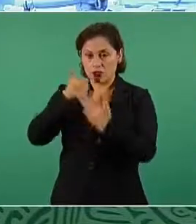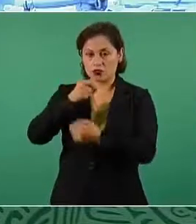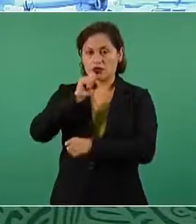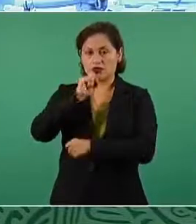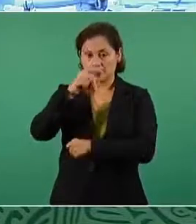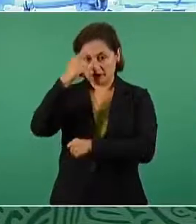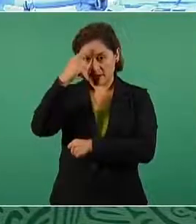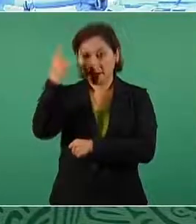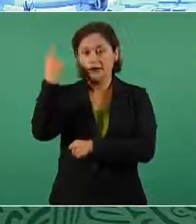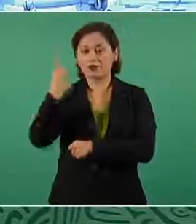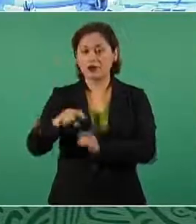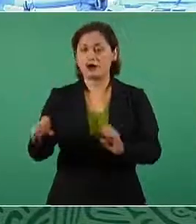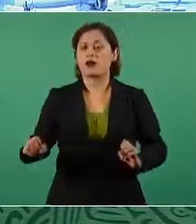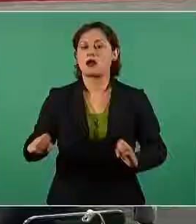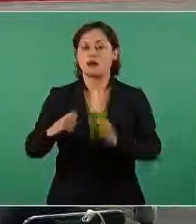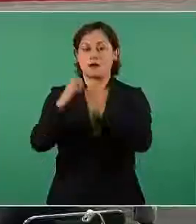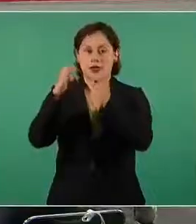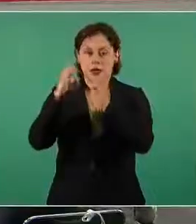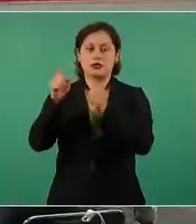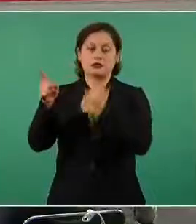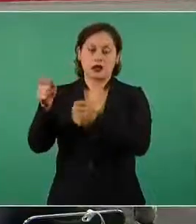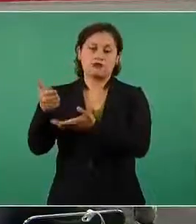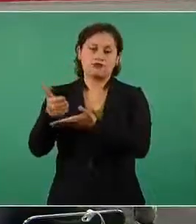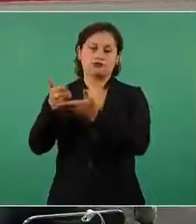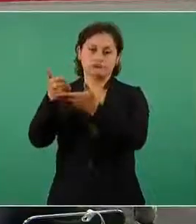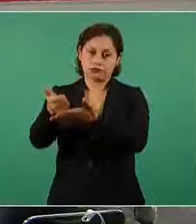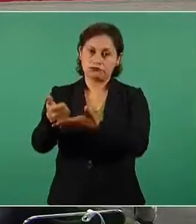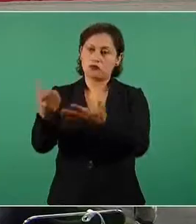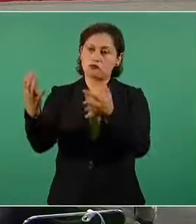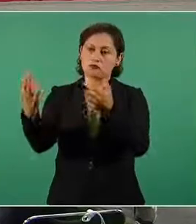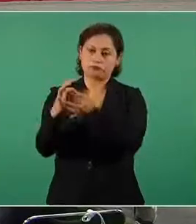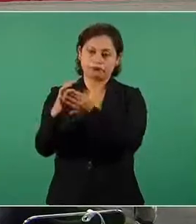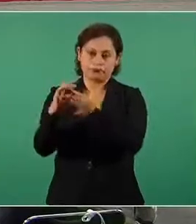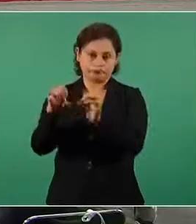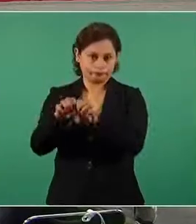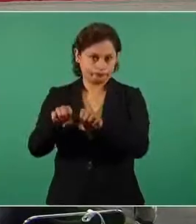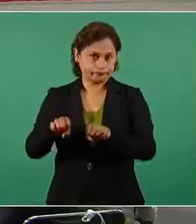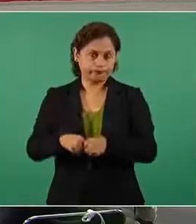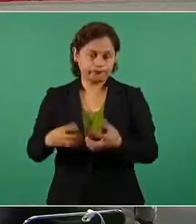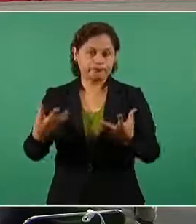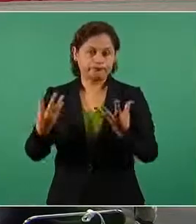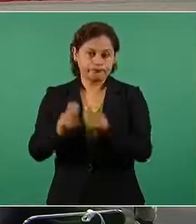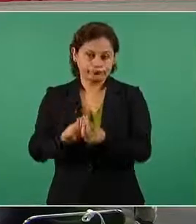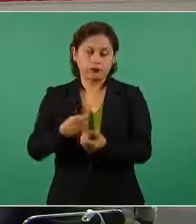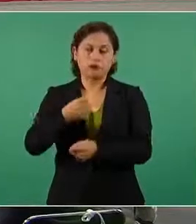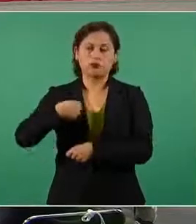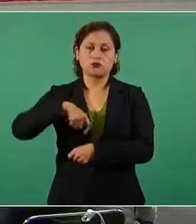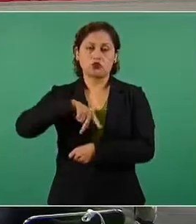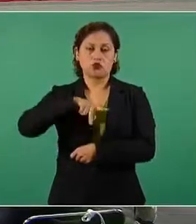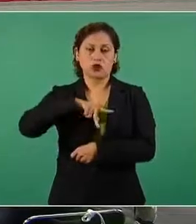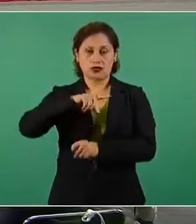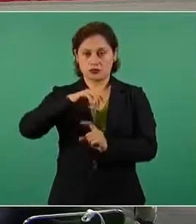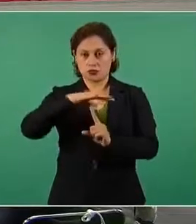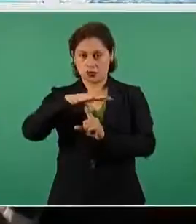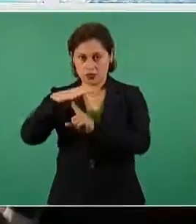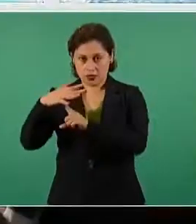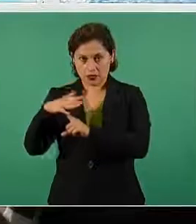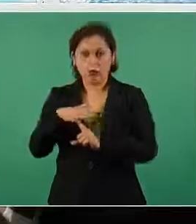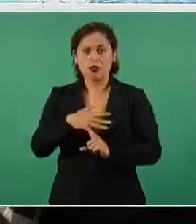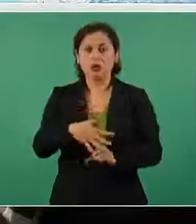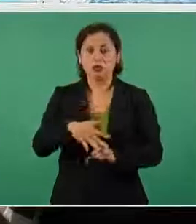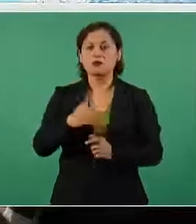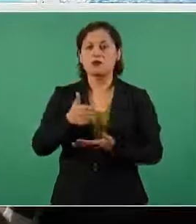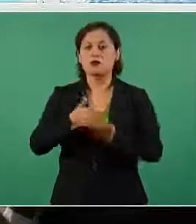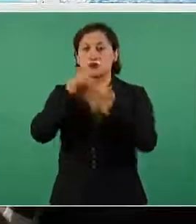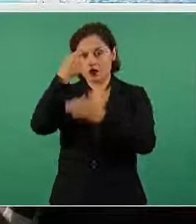atender para este caso de emergencia. Entonces se coordinó y nosotros dedicamos nuestros helicópteros para